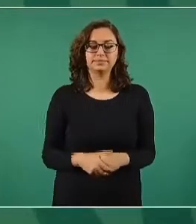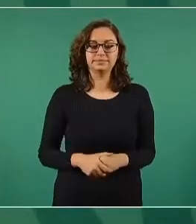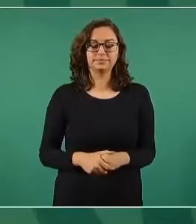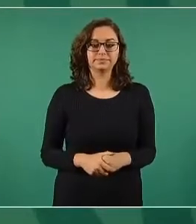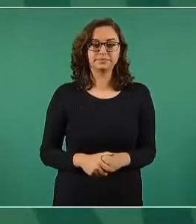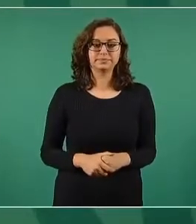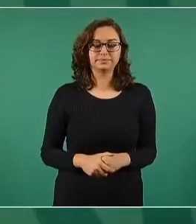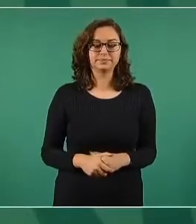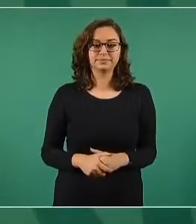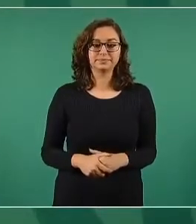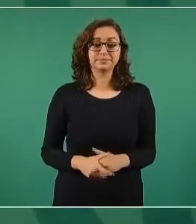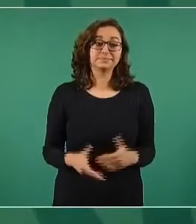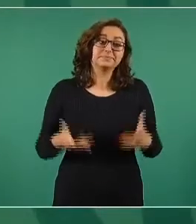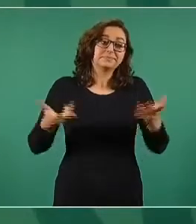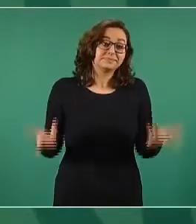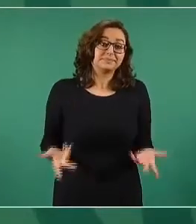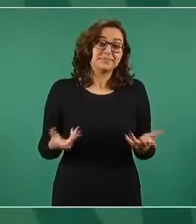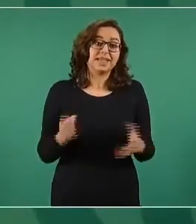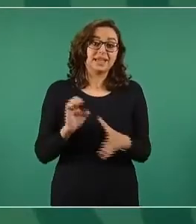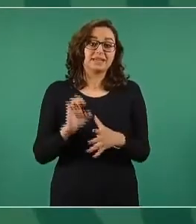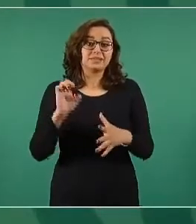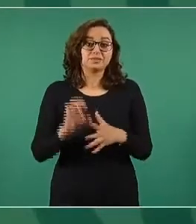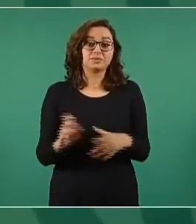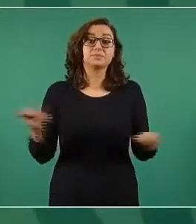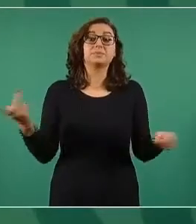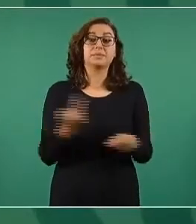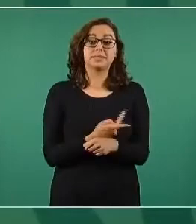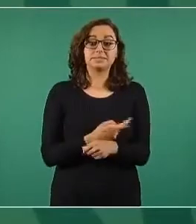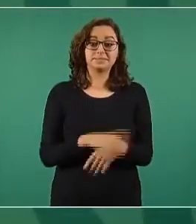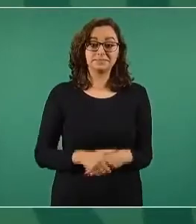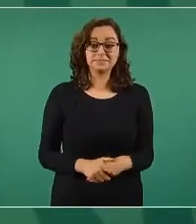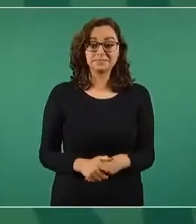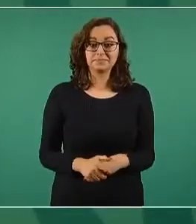El caso es que lo quitan